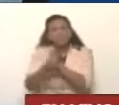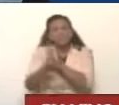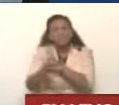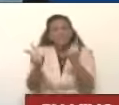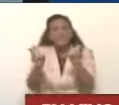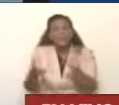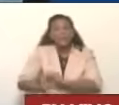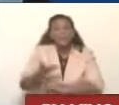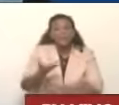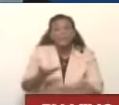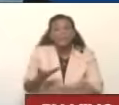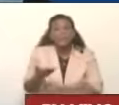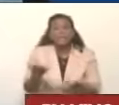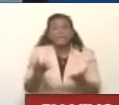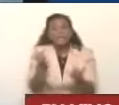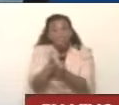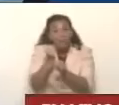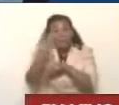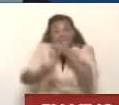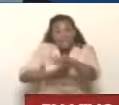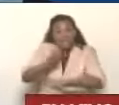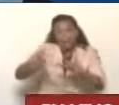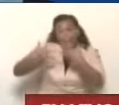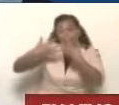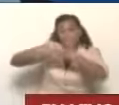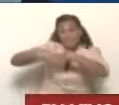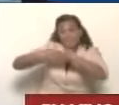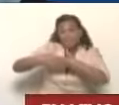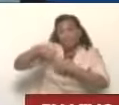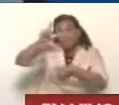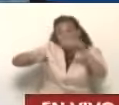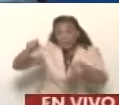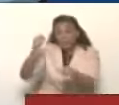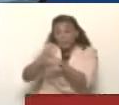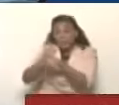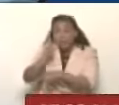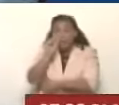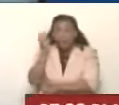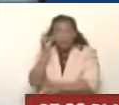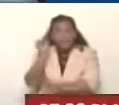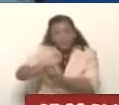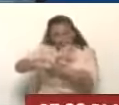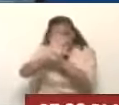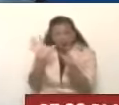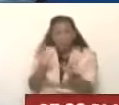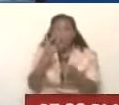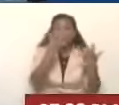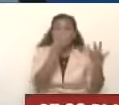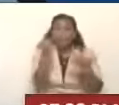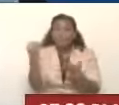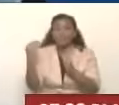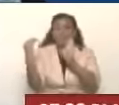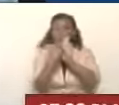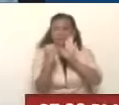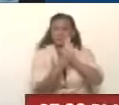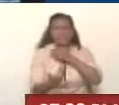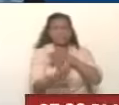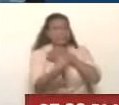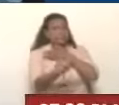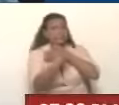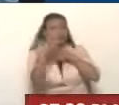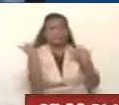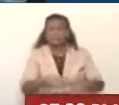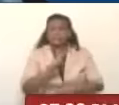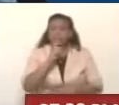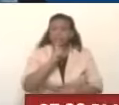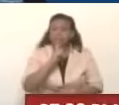la importancia de ese trabajo que se está haciendo con los trabajadores. Y ya usted ha sido claro con las más de 930 medidas coercitivas y también fue